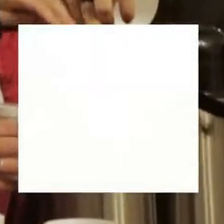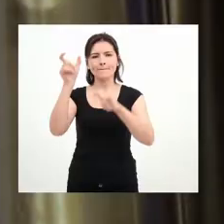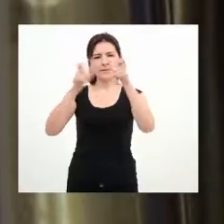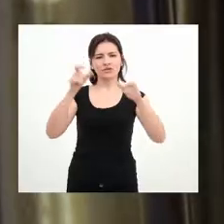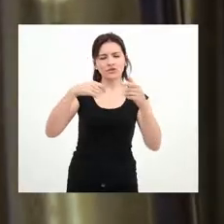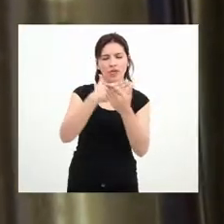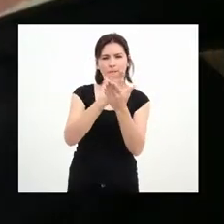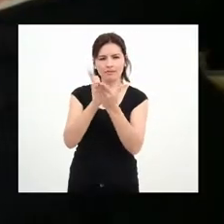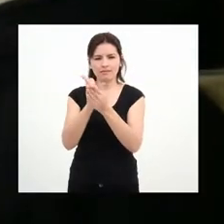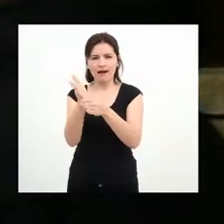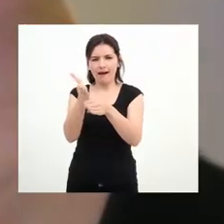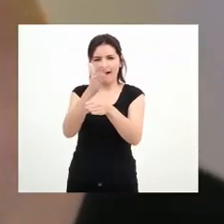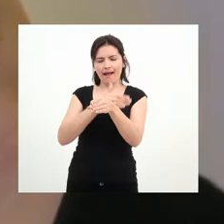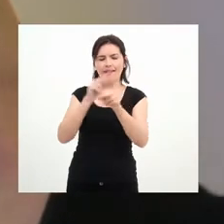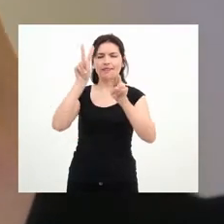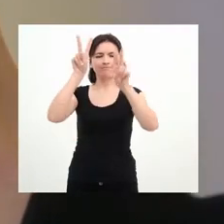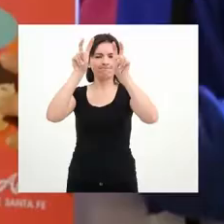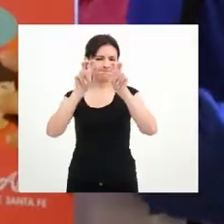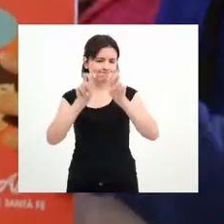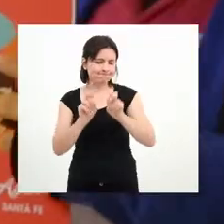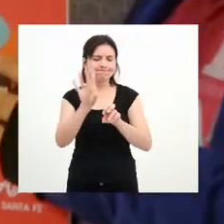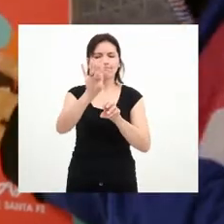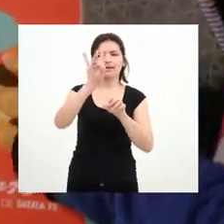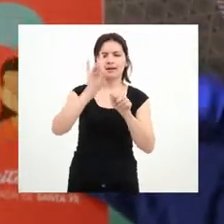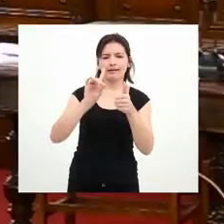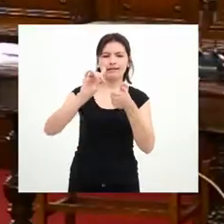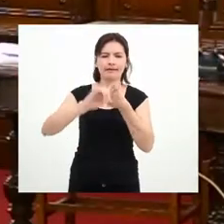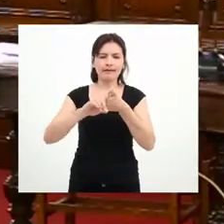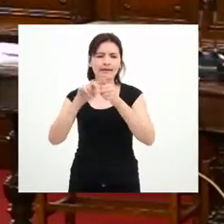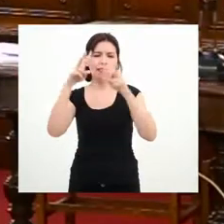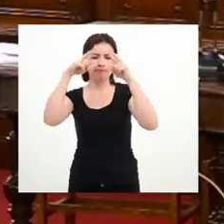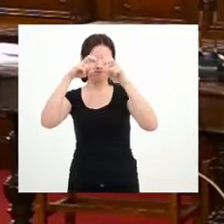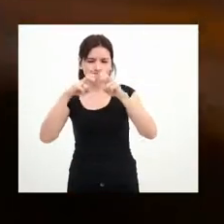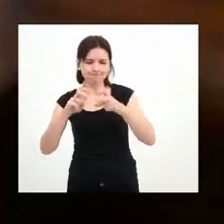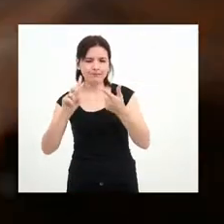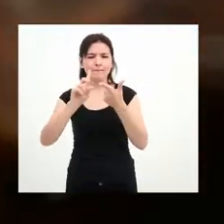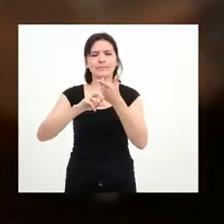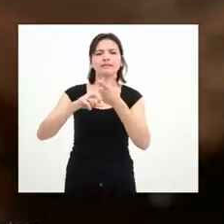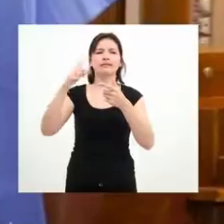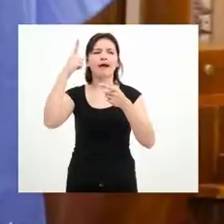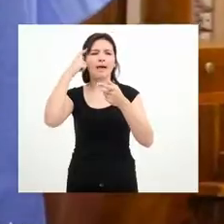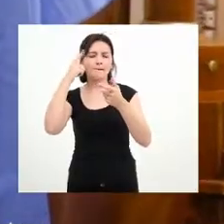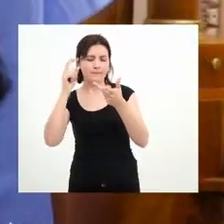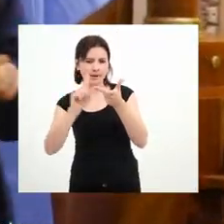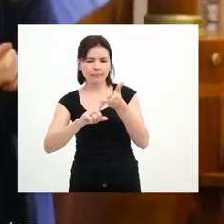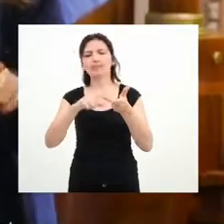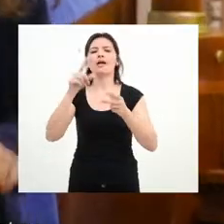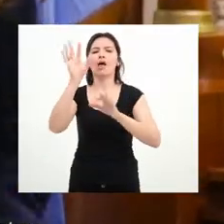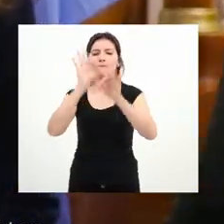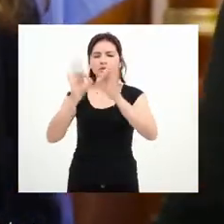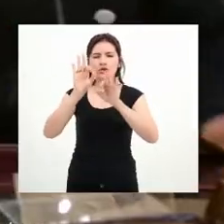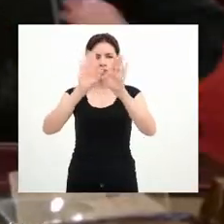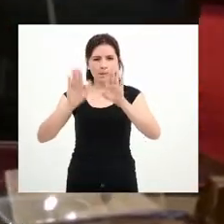la vida en comunidad. A través de una experiencia directa de formación cívica para el sistema democrático, los participantes eligen los temas a